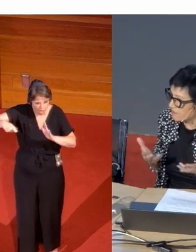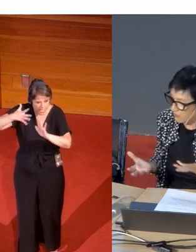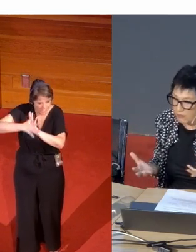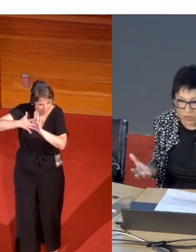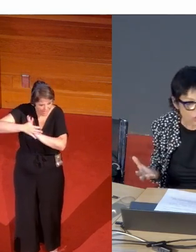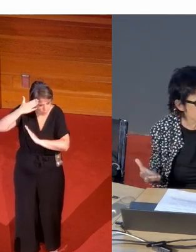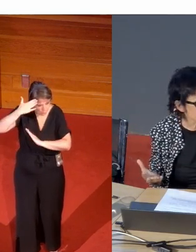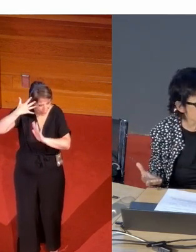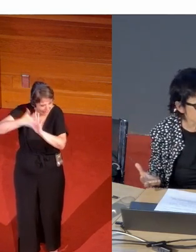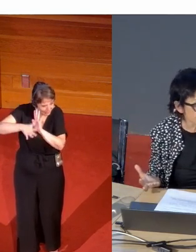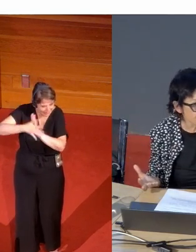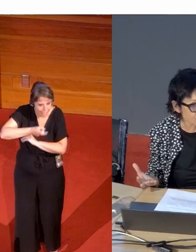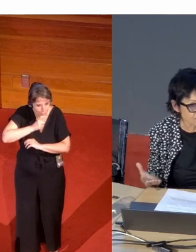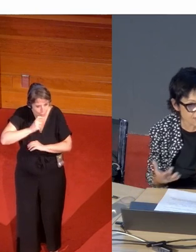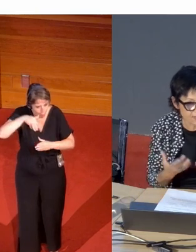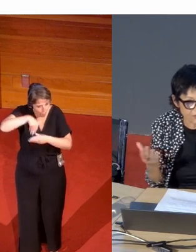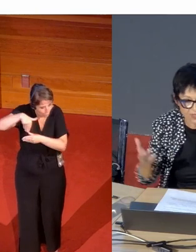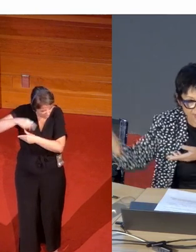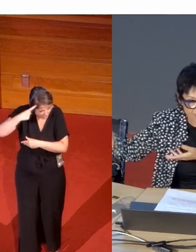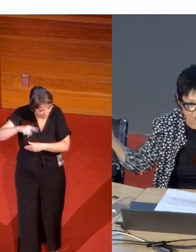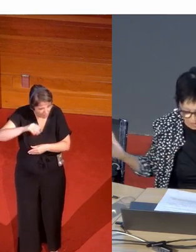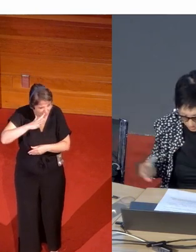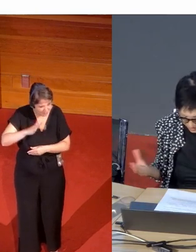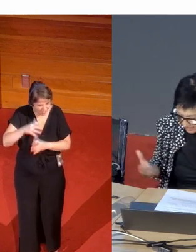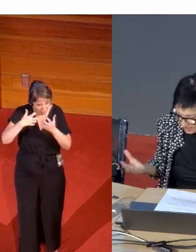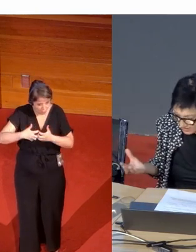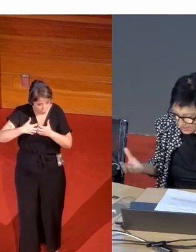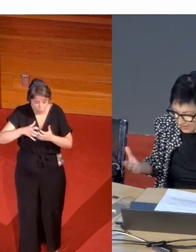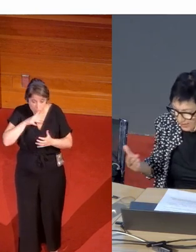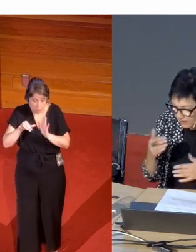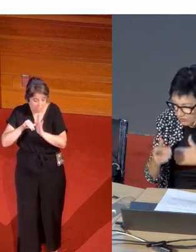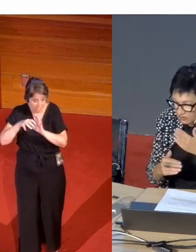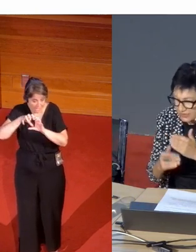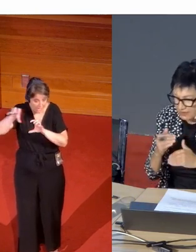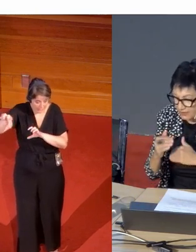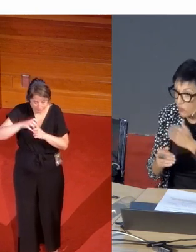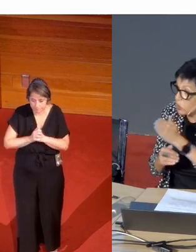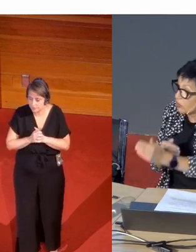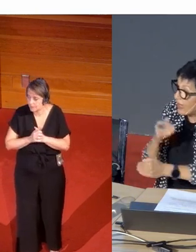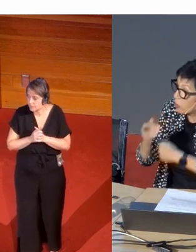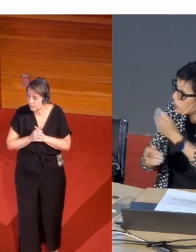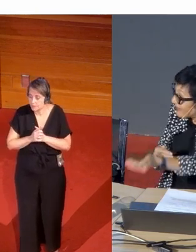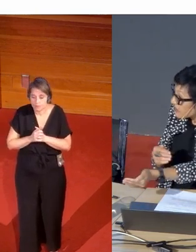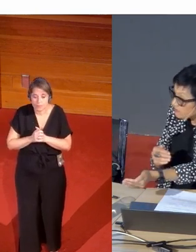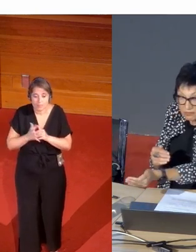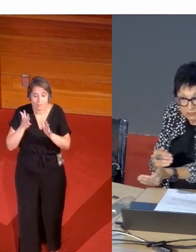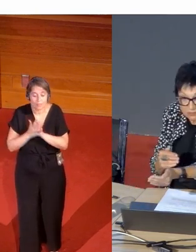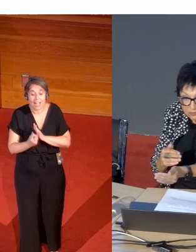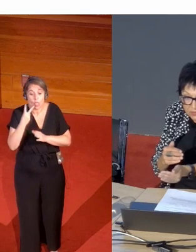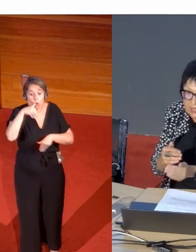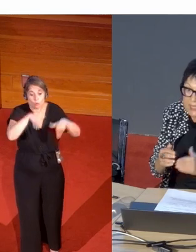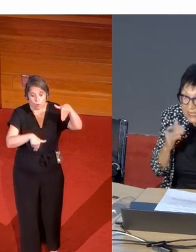tutorial sabéis mejor cómo funcionan las elecciones en Francia porque los tenéis aquí al lado no es decir como son a dos